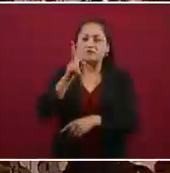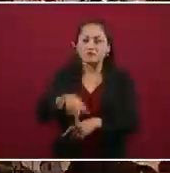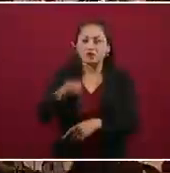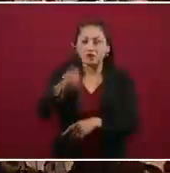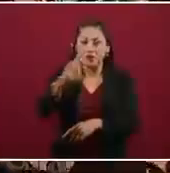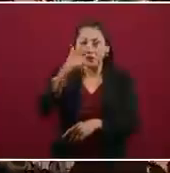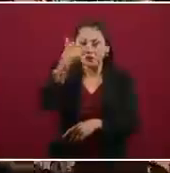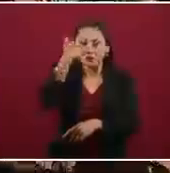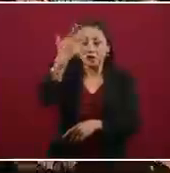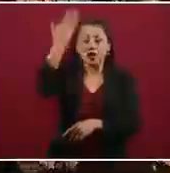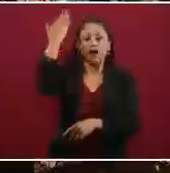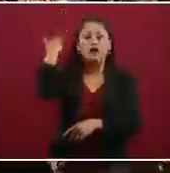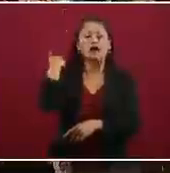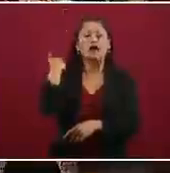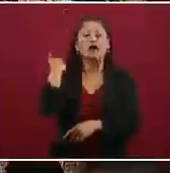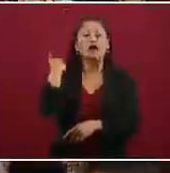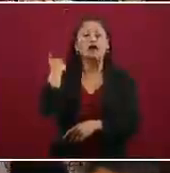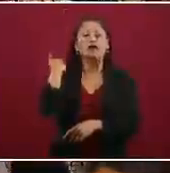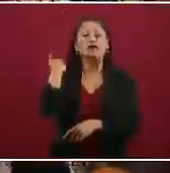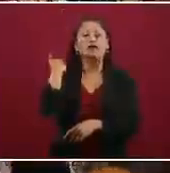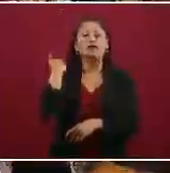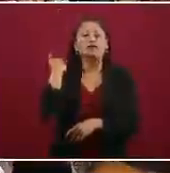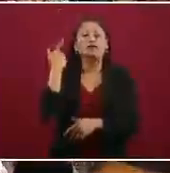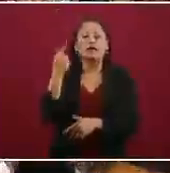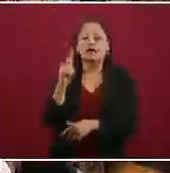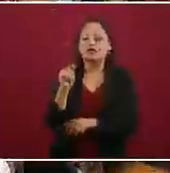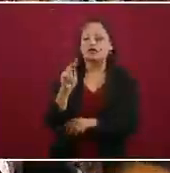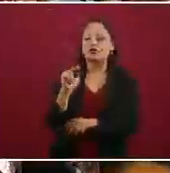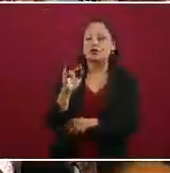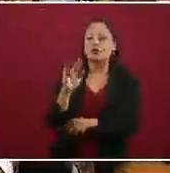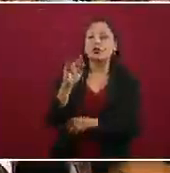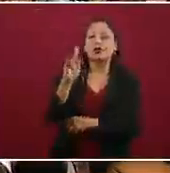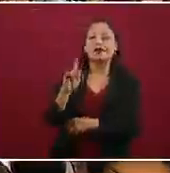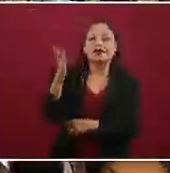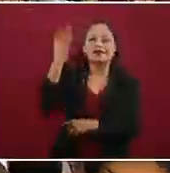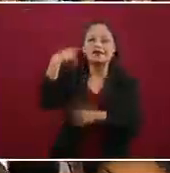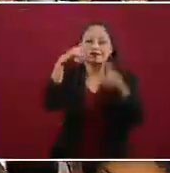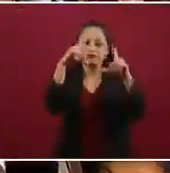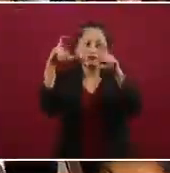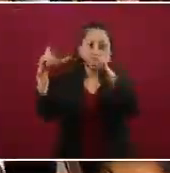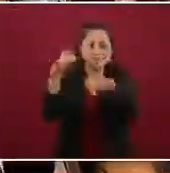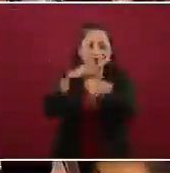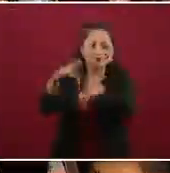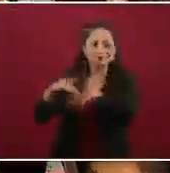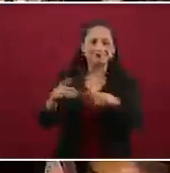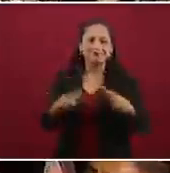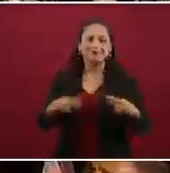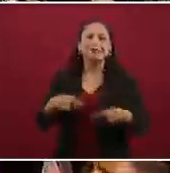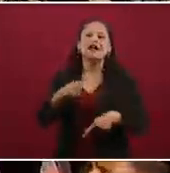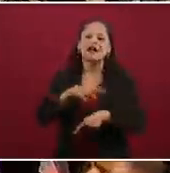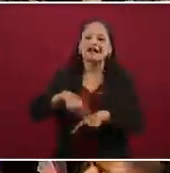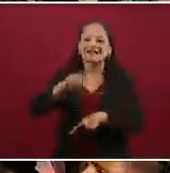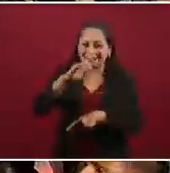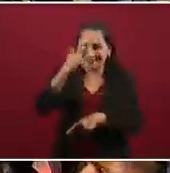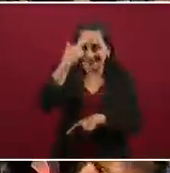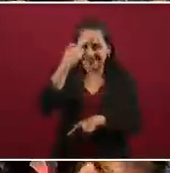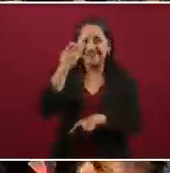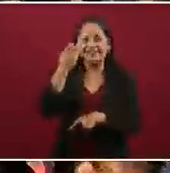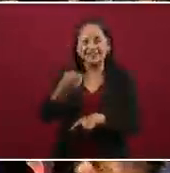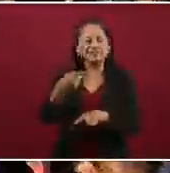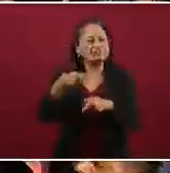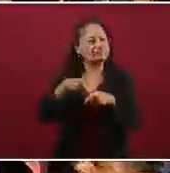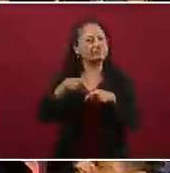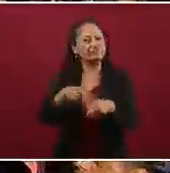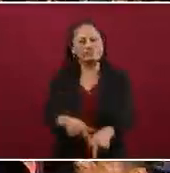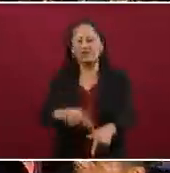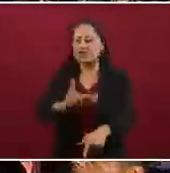escenario de la propuesta artística de Tunic, así que se llenó de nudistas. Ahí está el Zócalo acompañándonos, en él se sigue escribiendo la historia